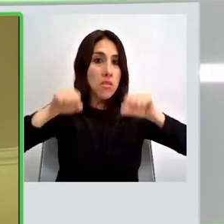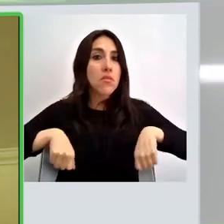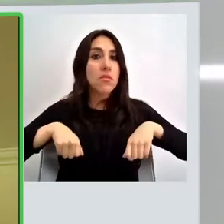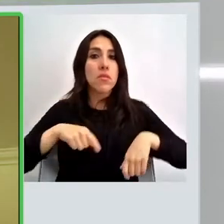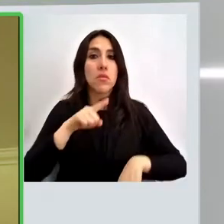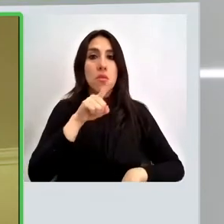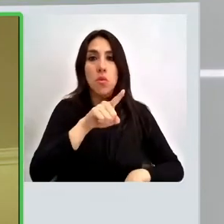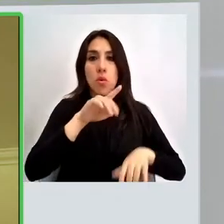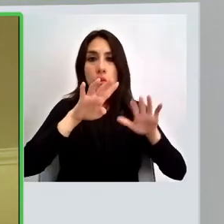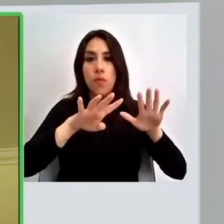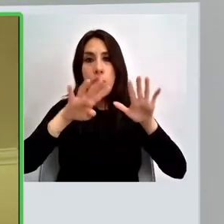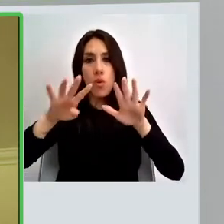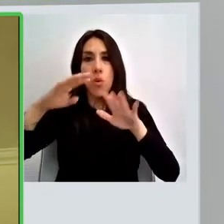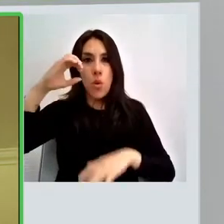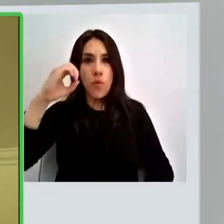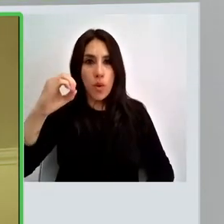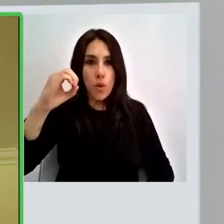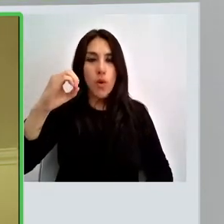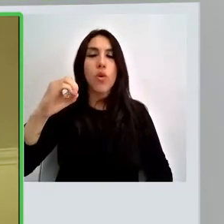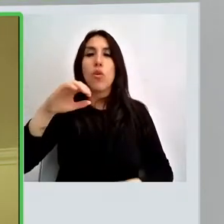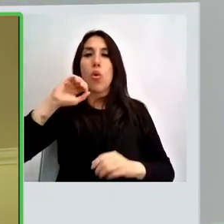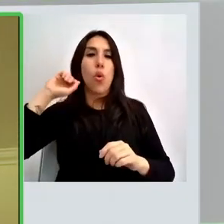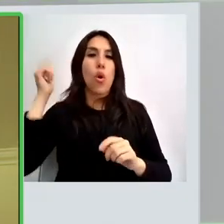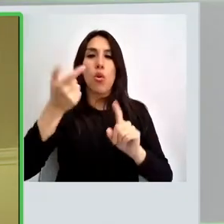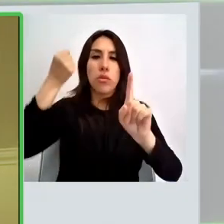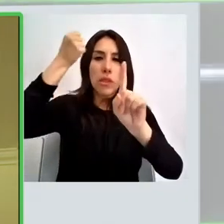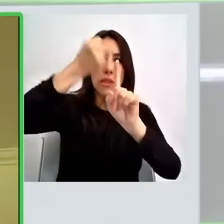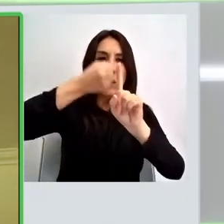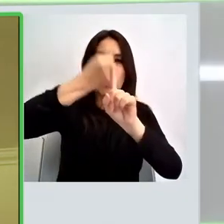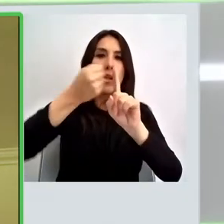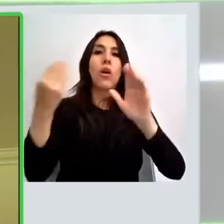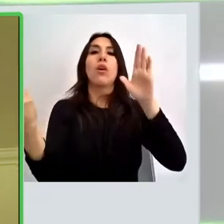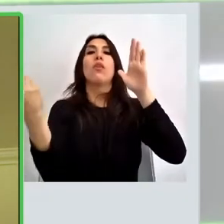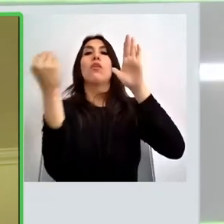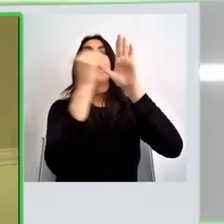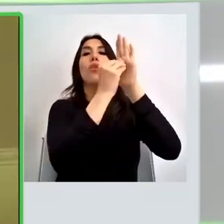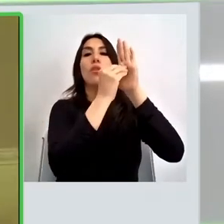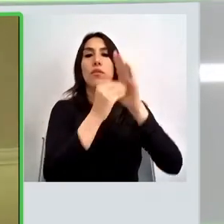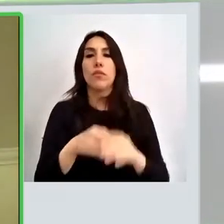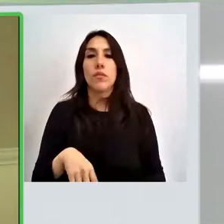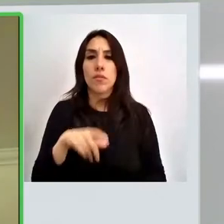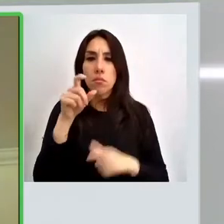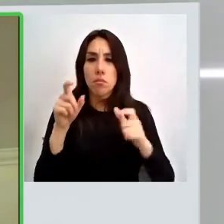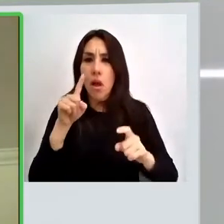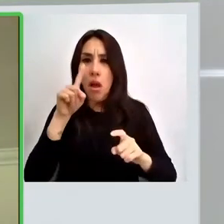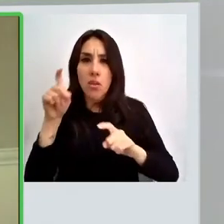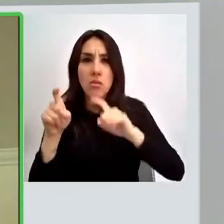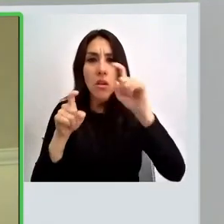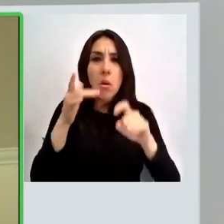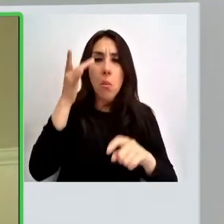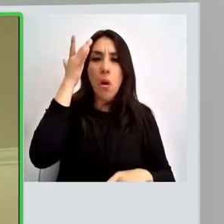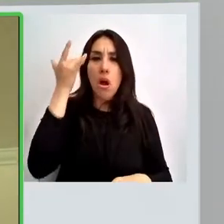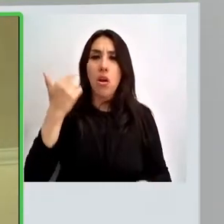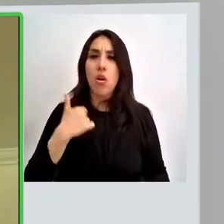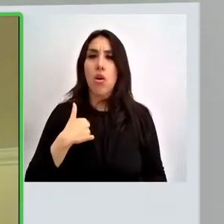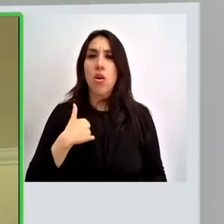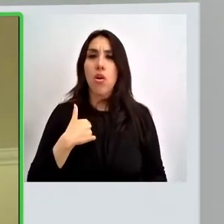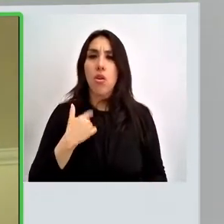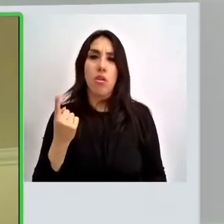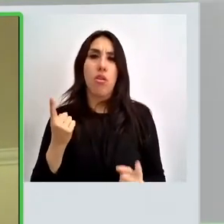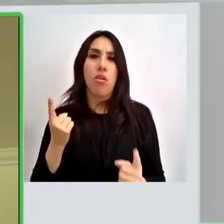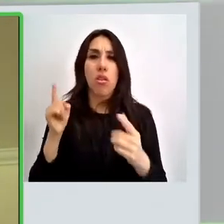las personas me han preguntado por qué me involucré en estos buenos me involucré en esto porque también tengo un hermano mayor que